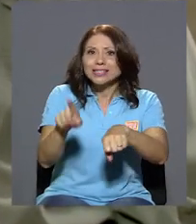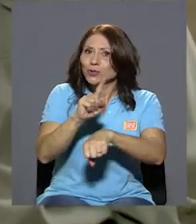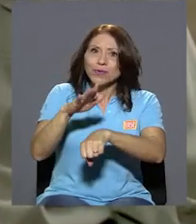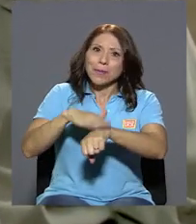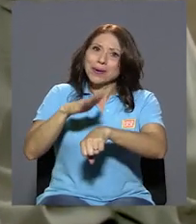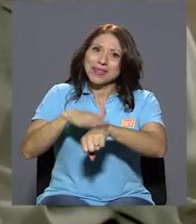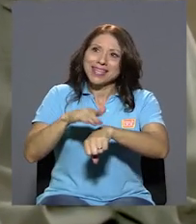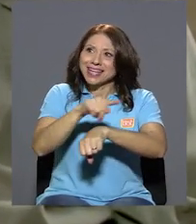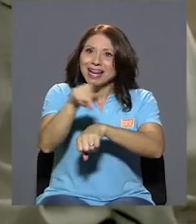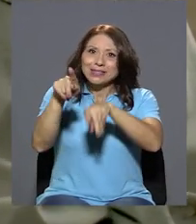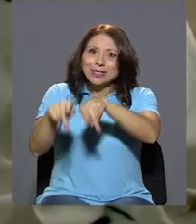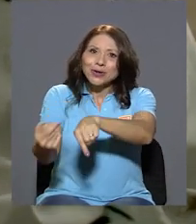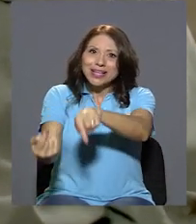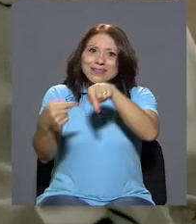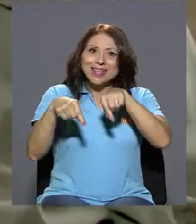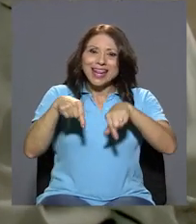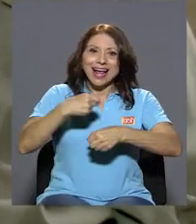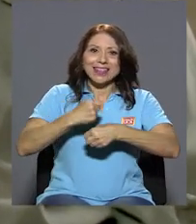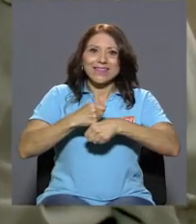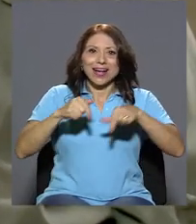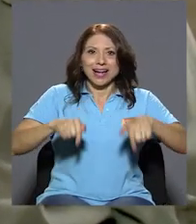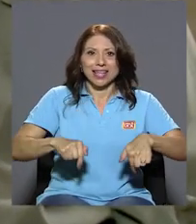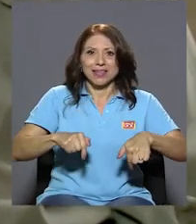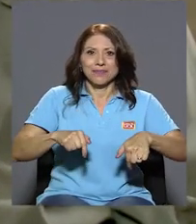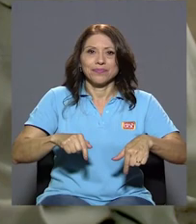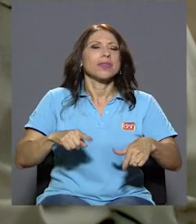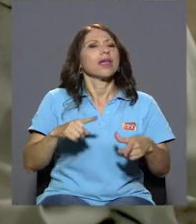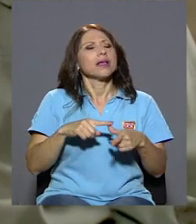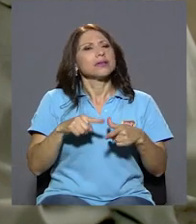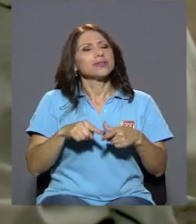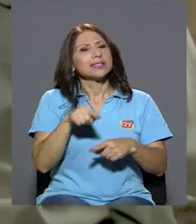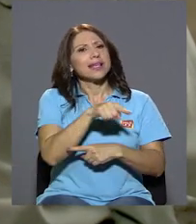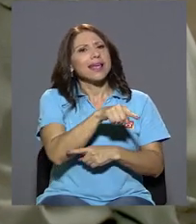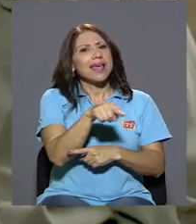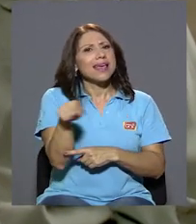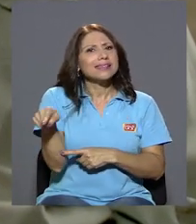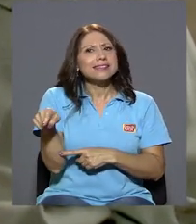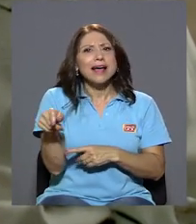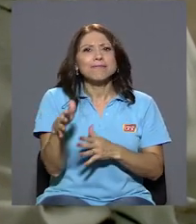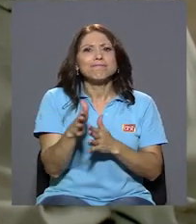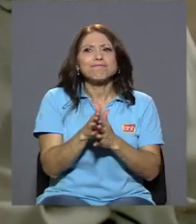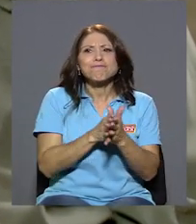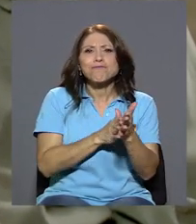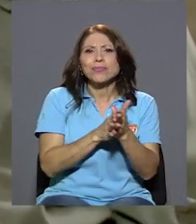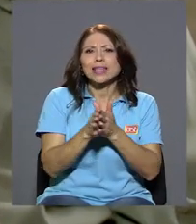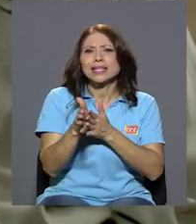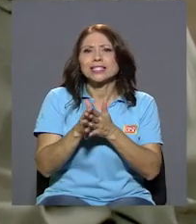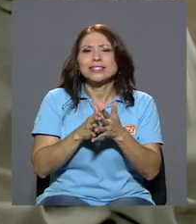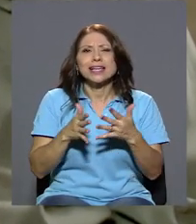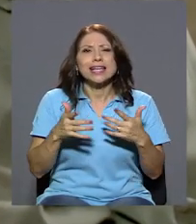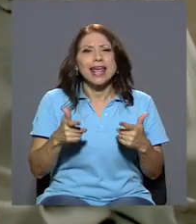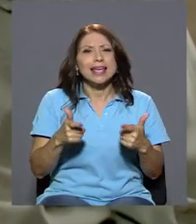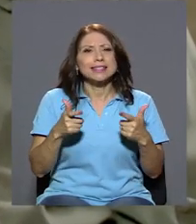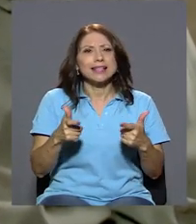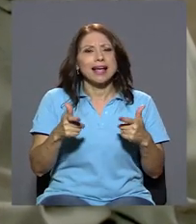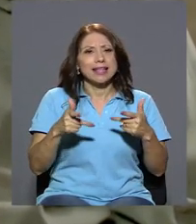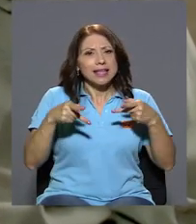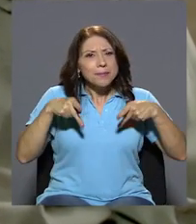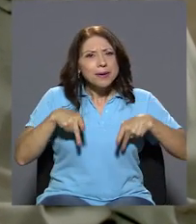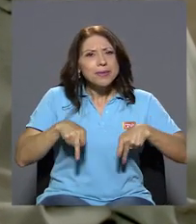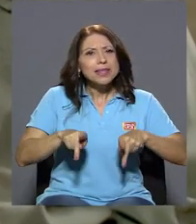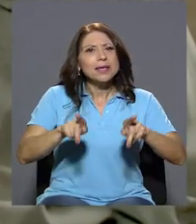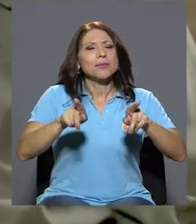quiera ver viniendo aquí esa riqueza que permitimos que el país pudiera